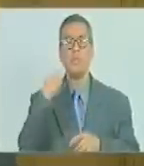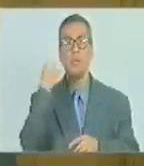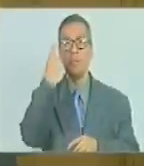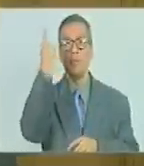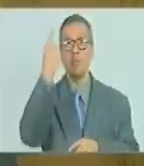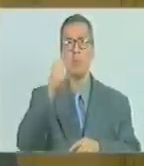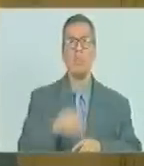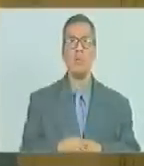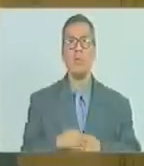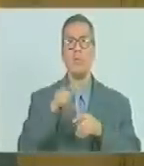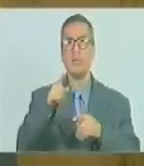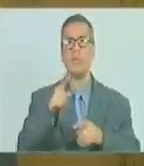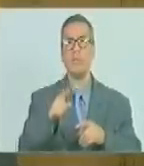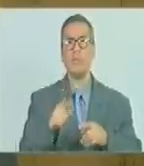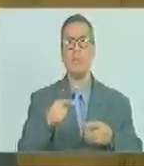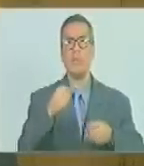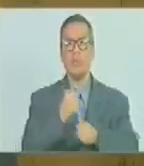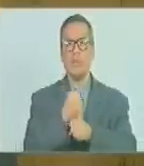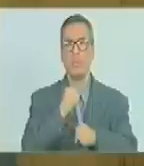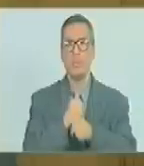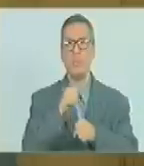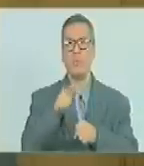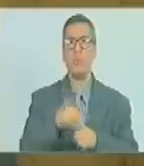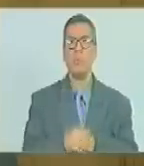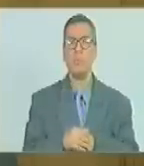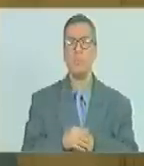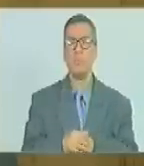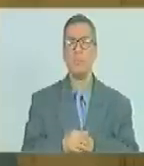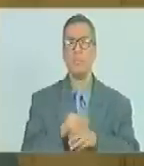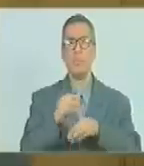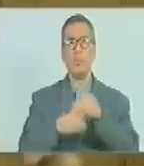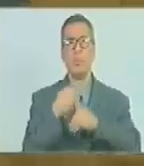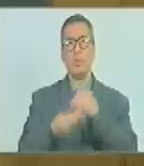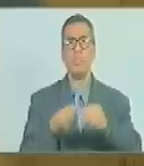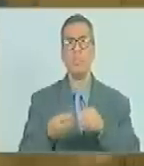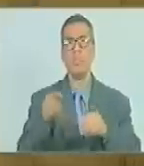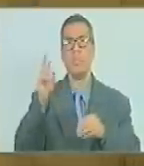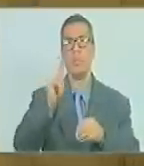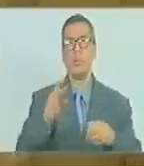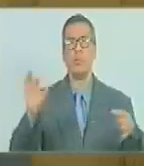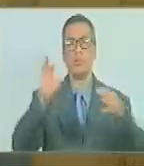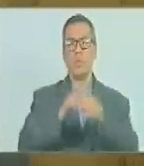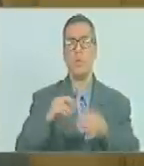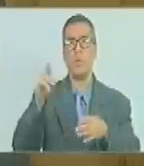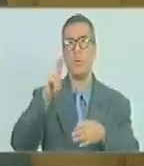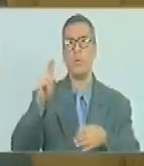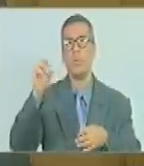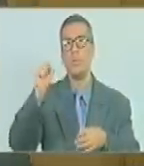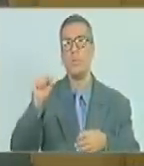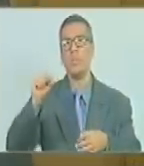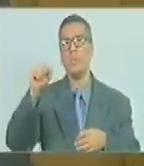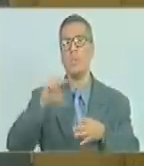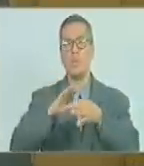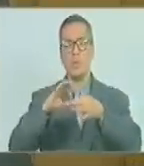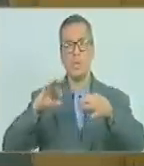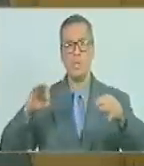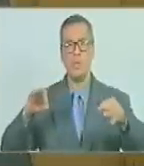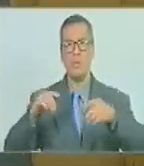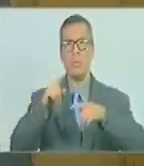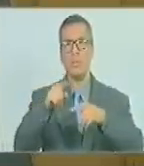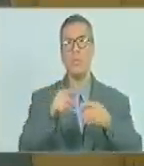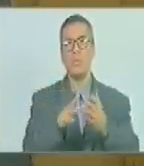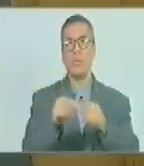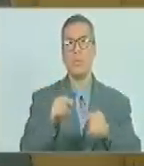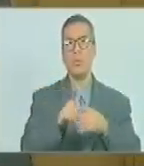el prestigio y el rol que jugó la Unión Soviética a lo largo de